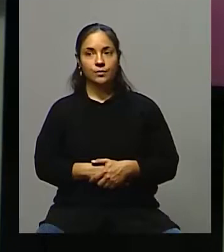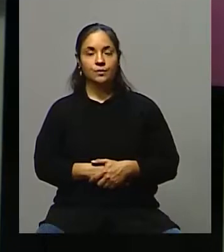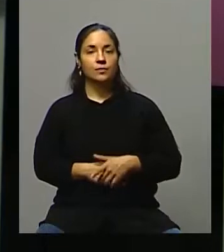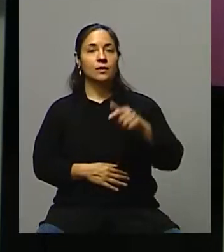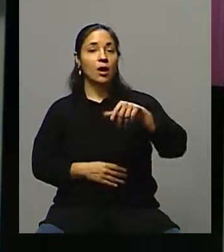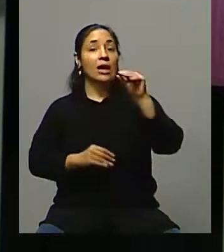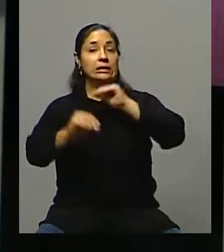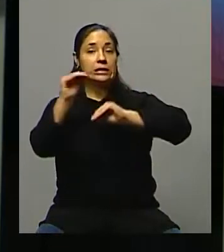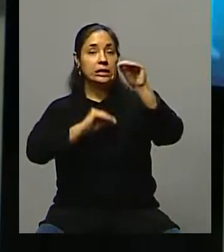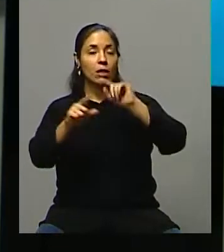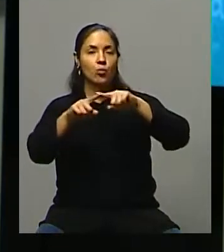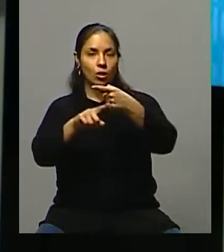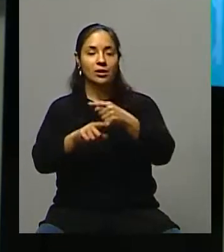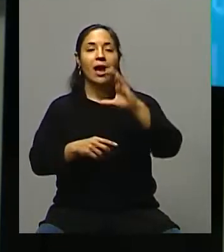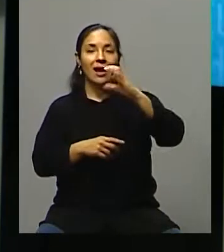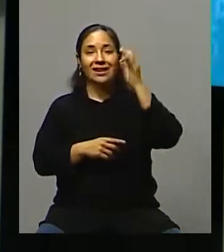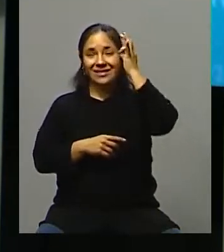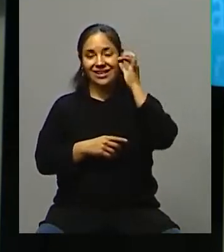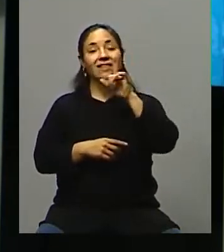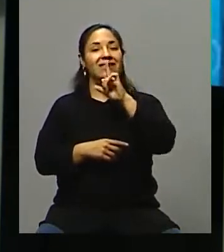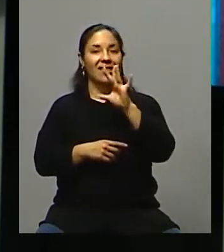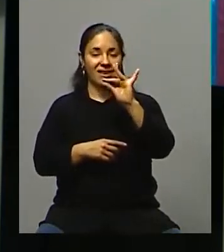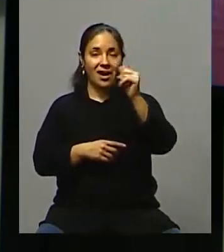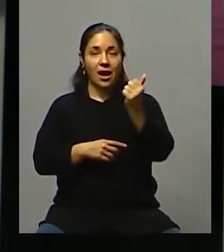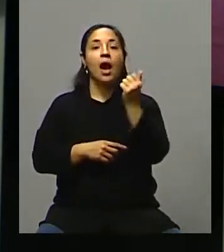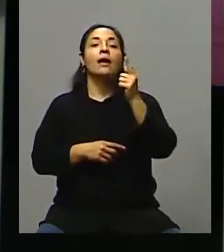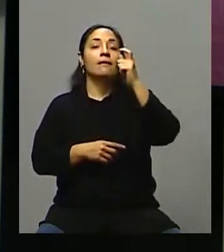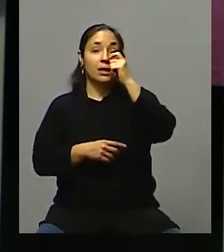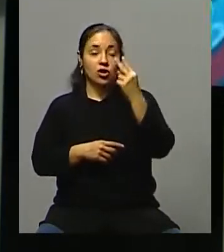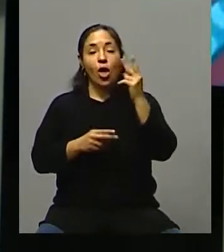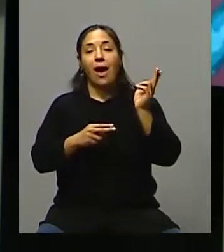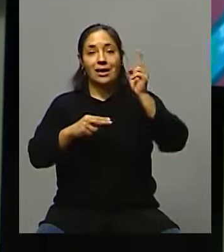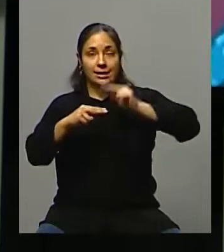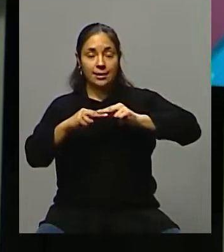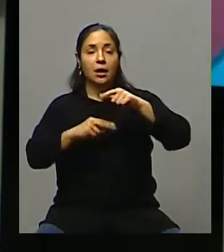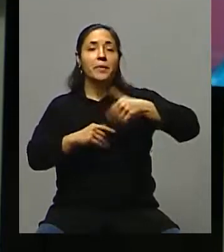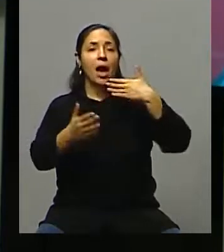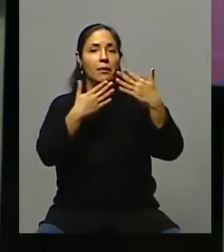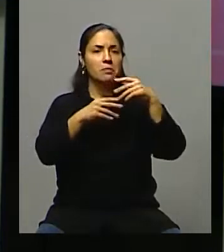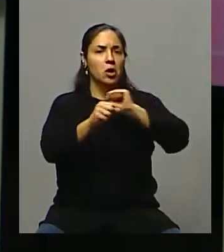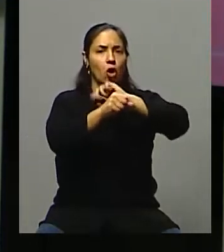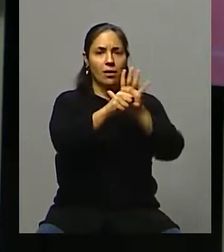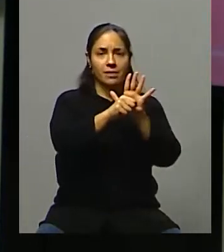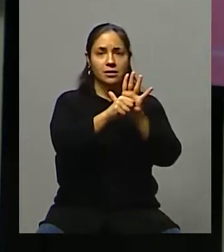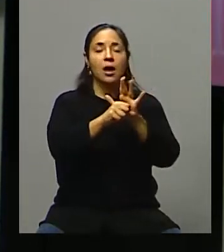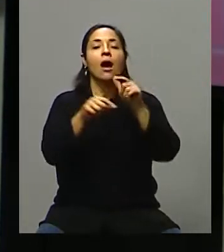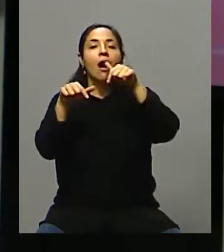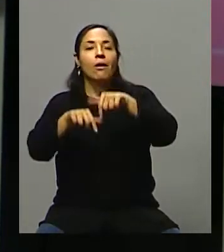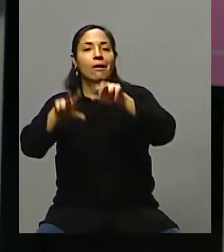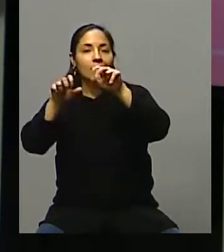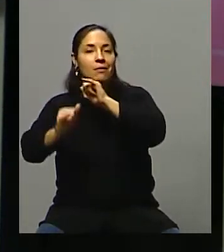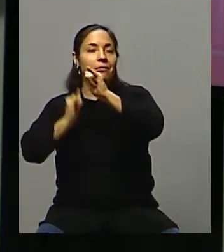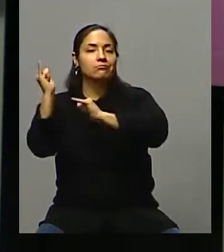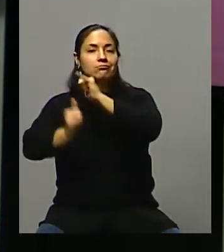Estamos en Chat Político en el 30 de la TDA 22 de Supercanal HD. Hemos hablado de coronavirus y ahora vamos a hablar de la viruela del mono con